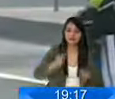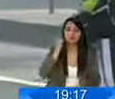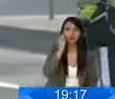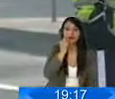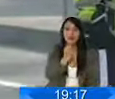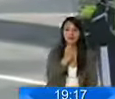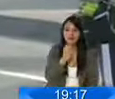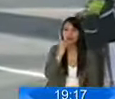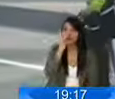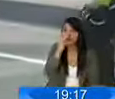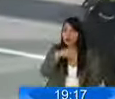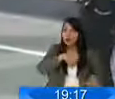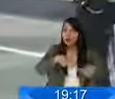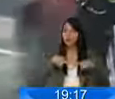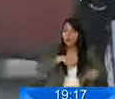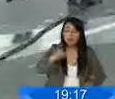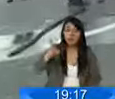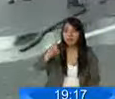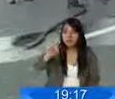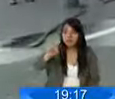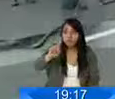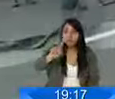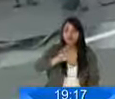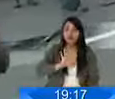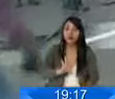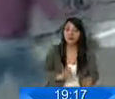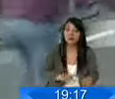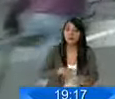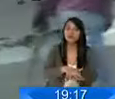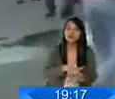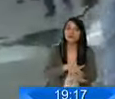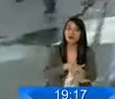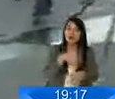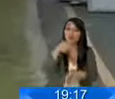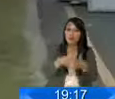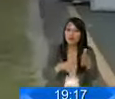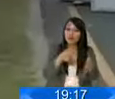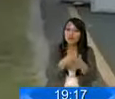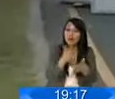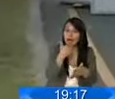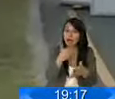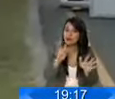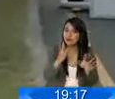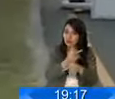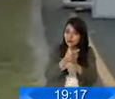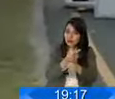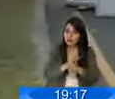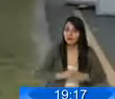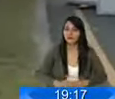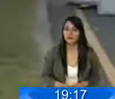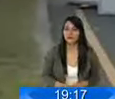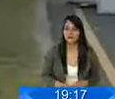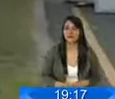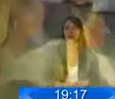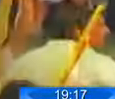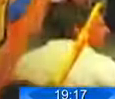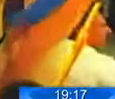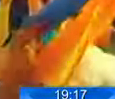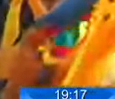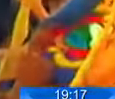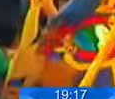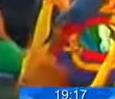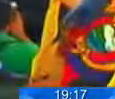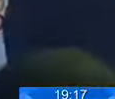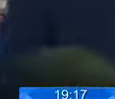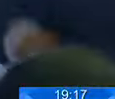tome en cuenta el lugar donde están los radares y así evite multas y accidentes, informó Sofía Vintimilla.